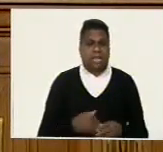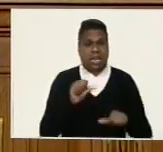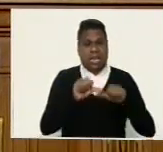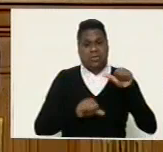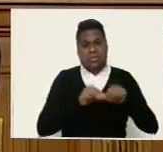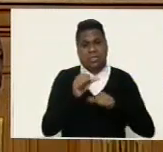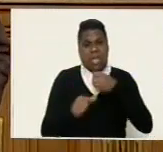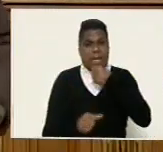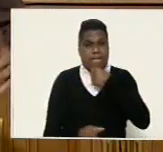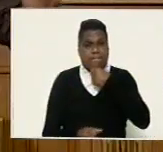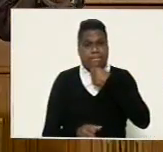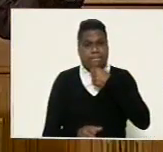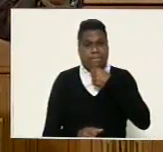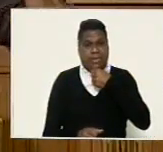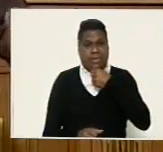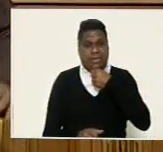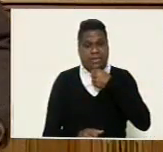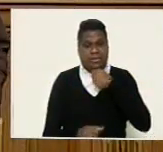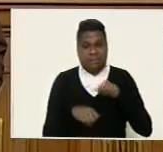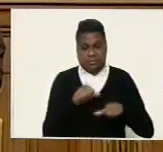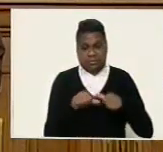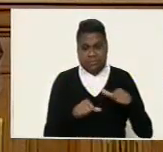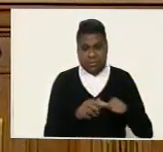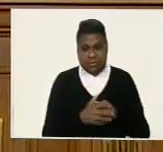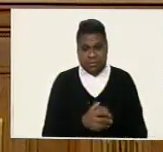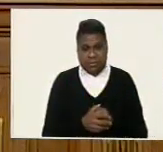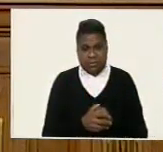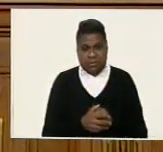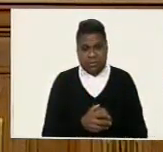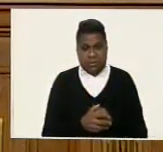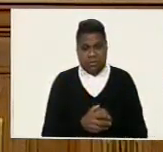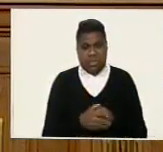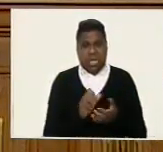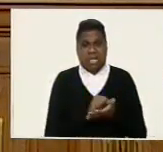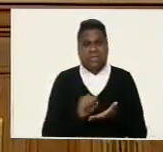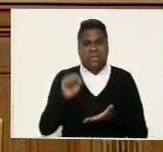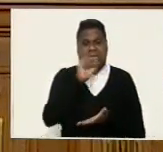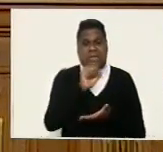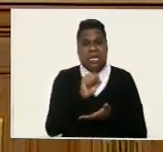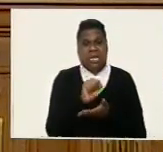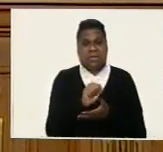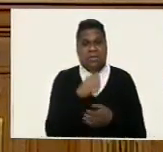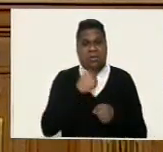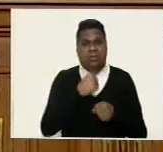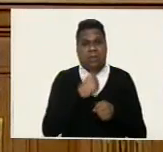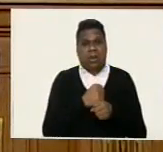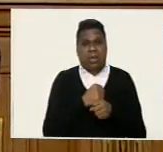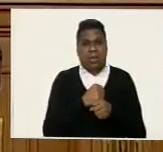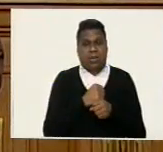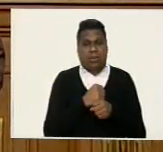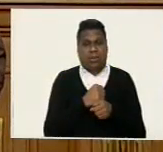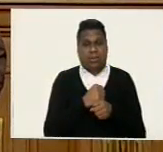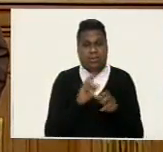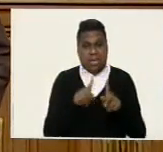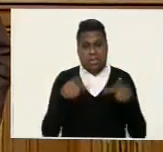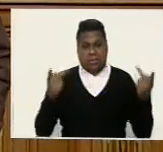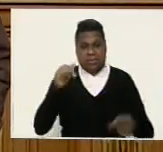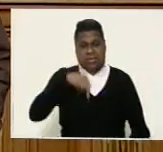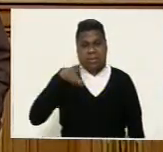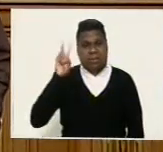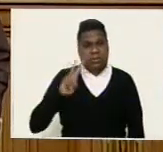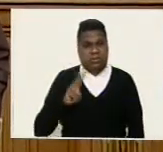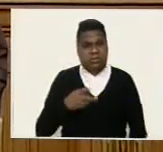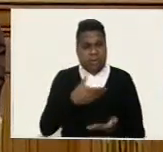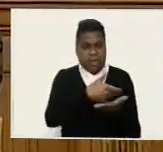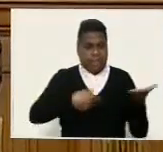Prensa, pues bueno, pegó el grito al cielo. Y el Sindicato Nacional de Trabajadores de la Prensa de Venezuela le mandó una carta a